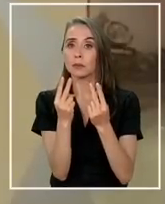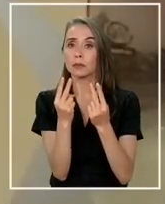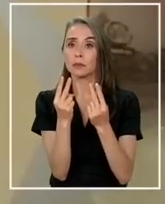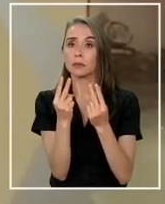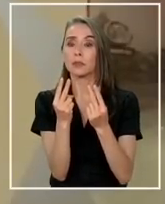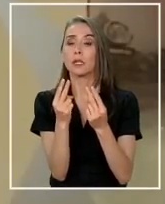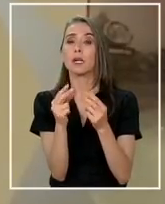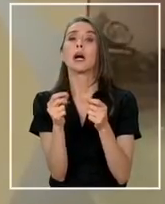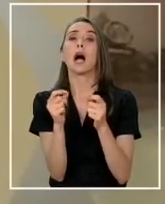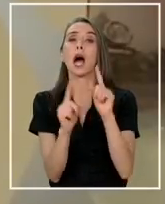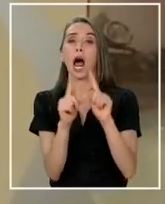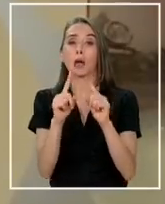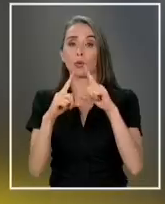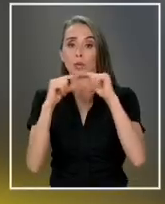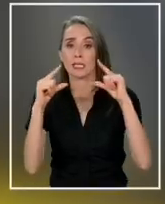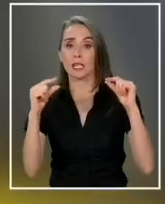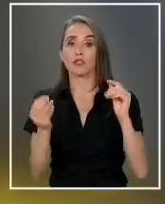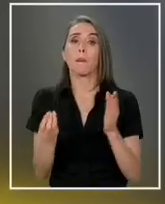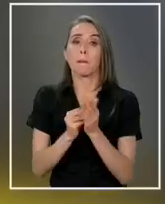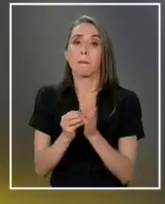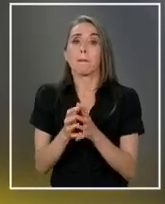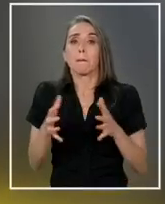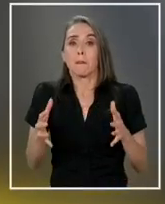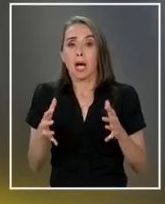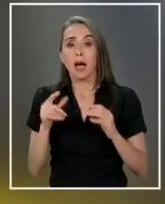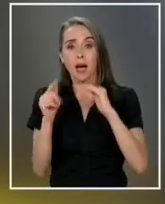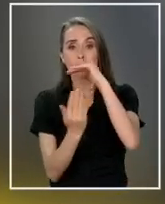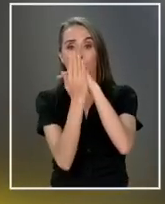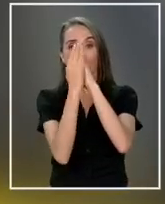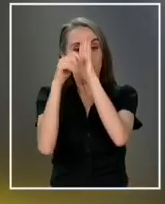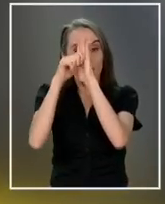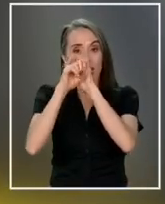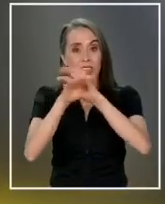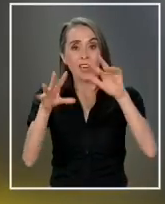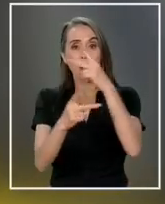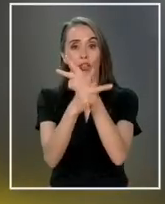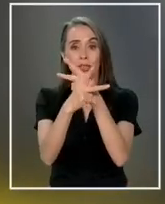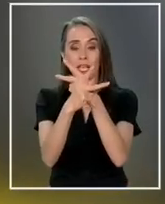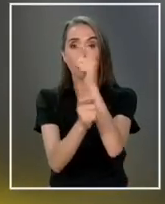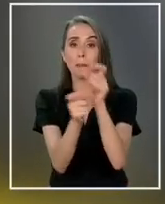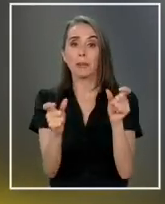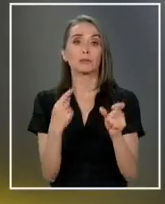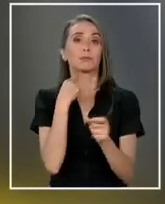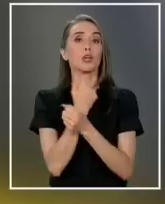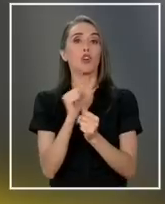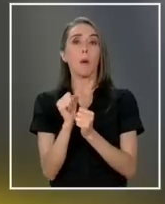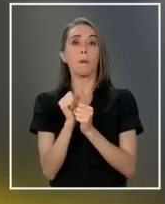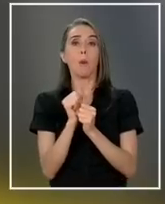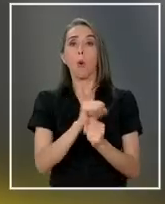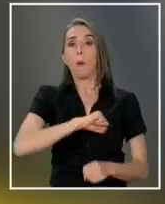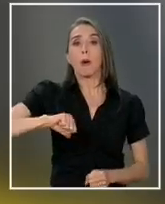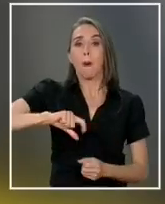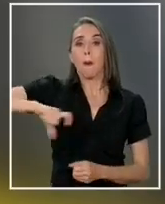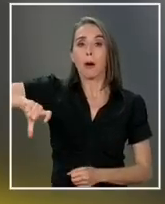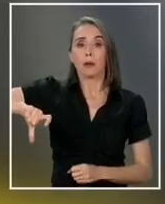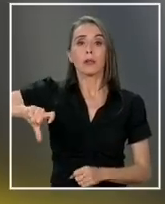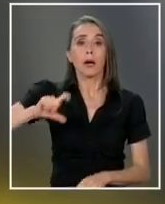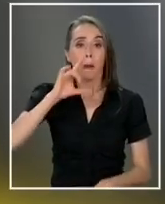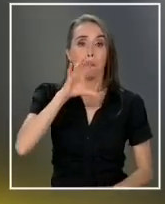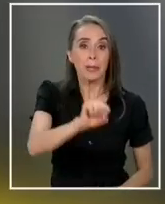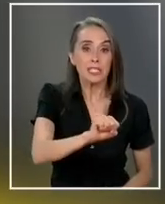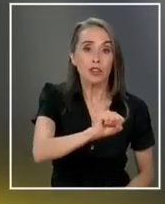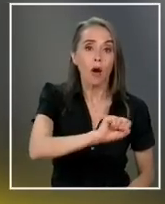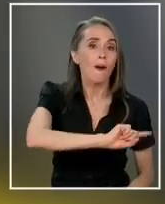de aumento en algunas estaciones en el caso del video viralizado las personas no lograron su objetivo y fueron devueltas a pagar